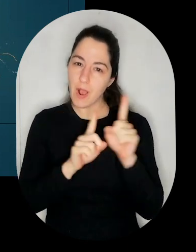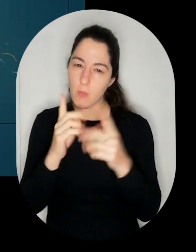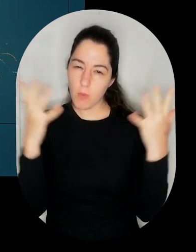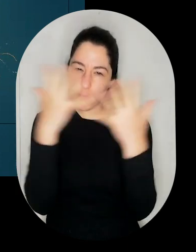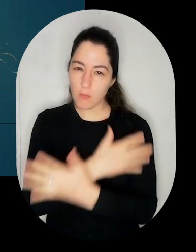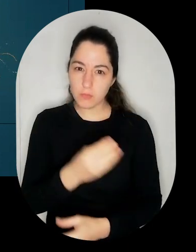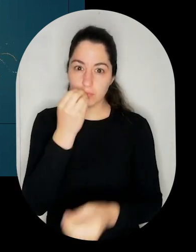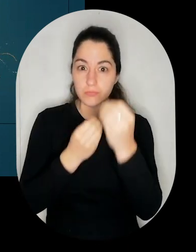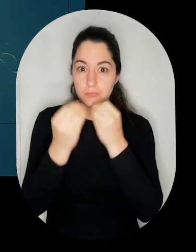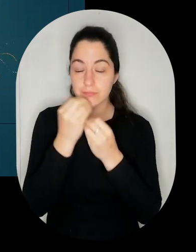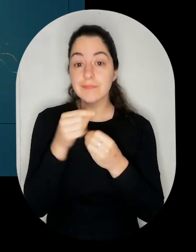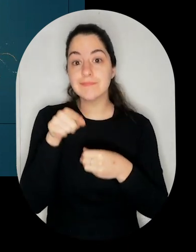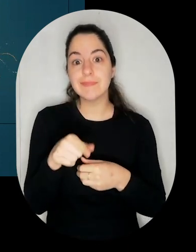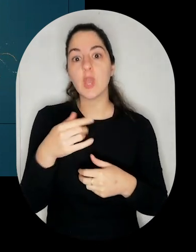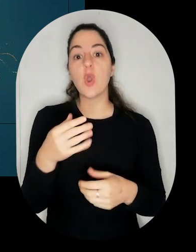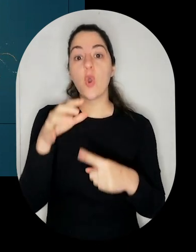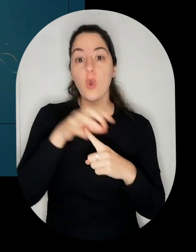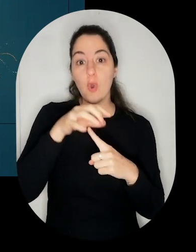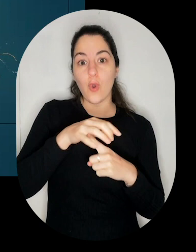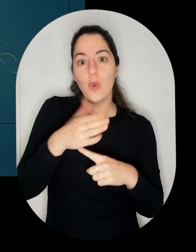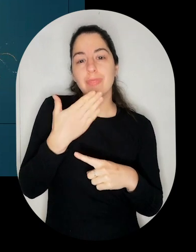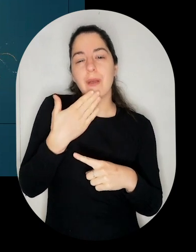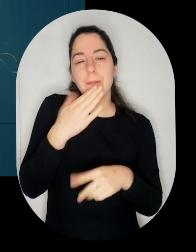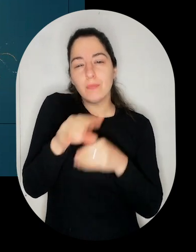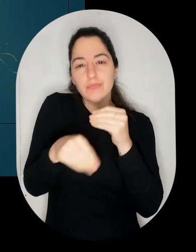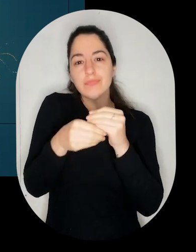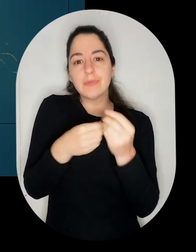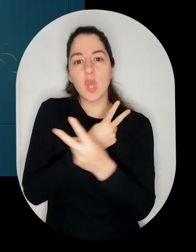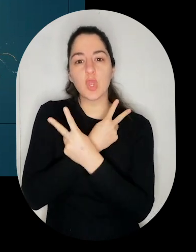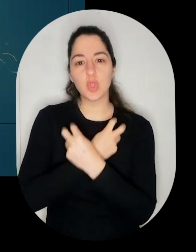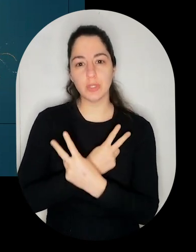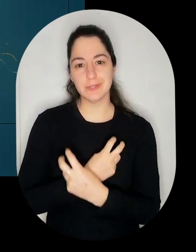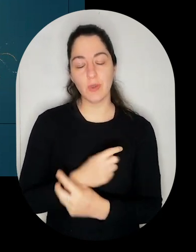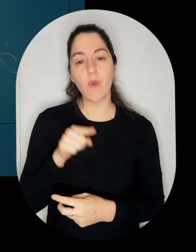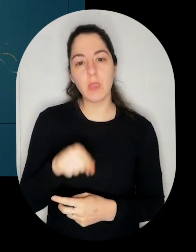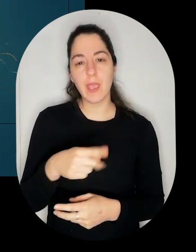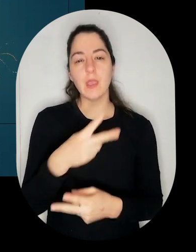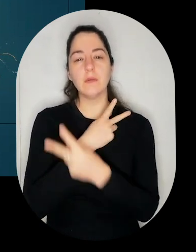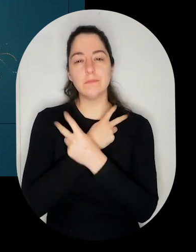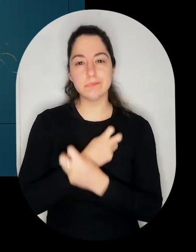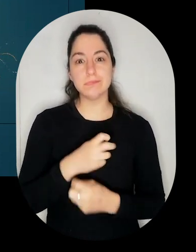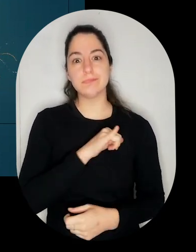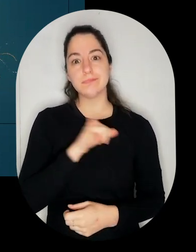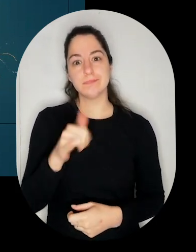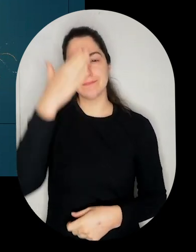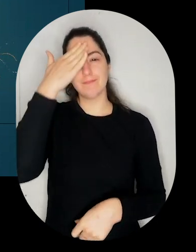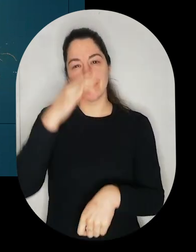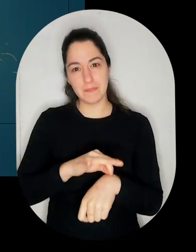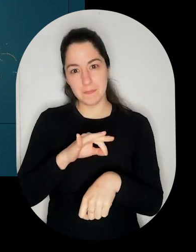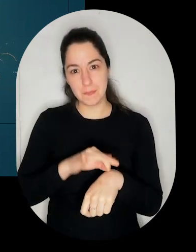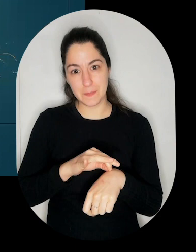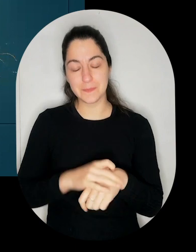jóvenes, eh, muchas personas terminan consumiendo hongos que también tienen agentes tóxicos, presentando síndromes de intoxicación en forma